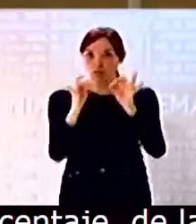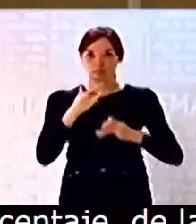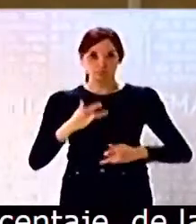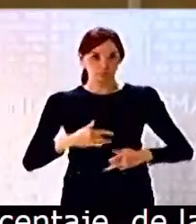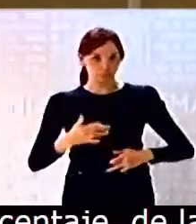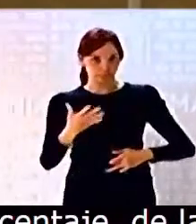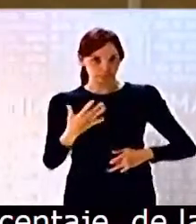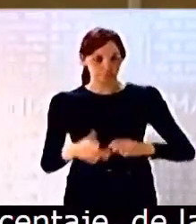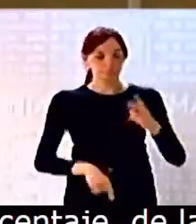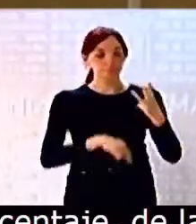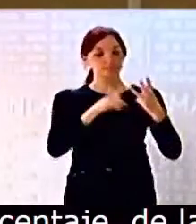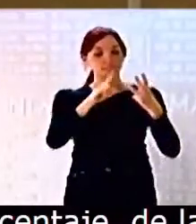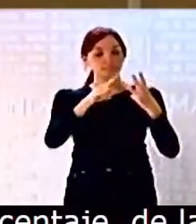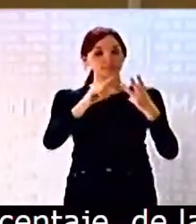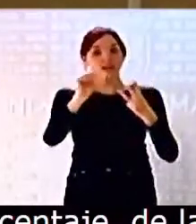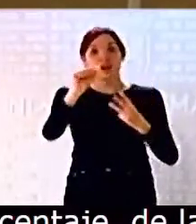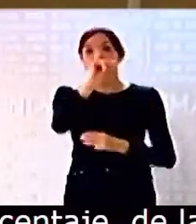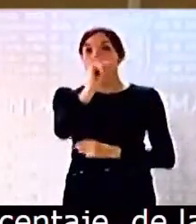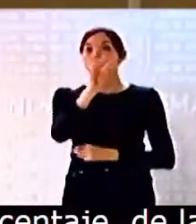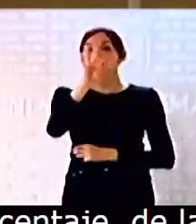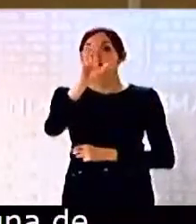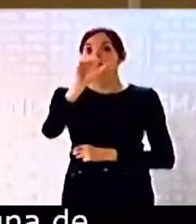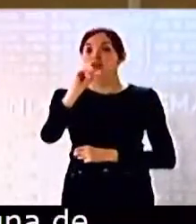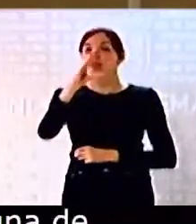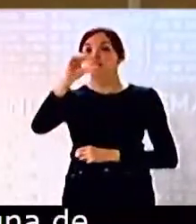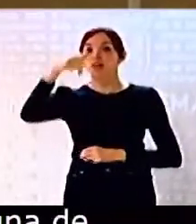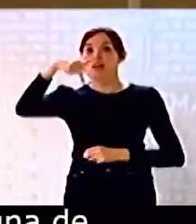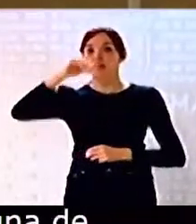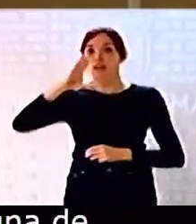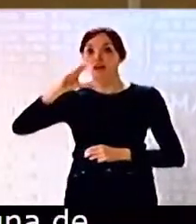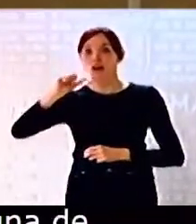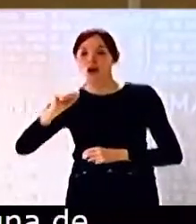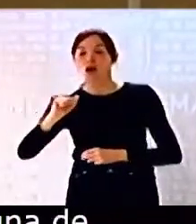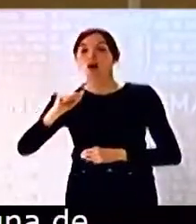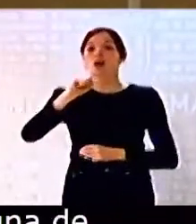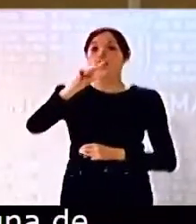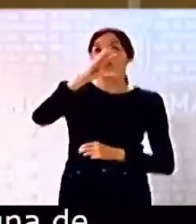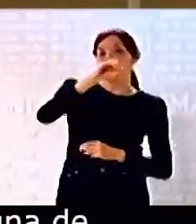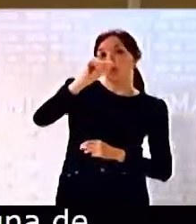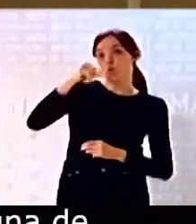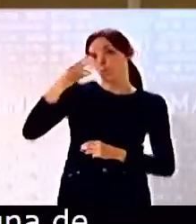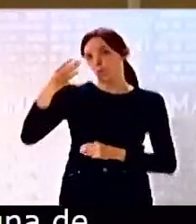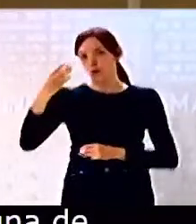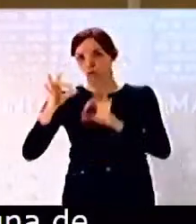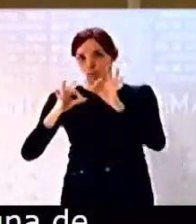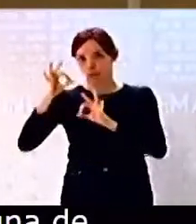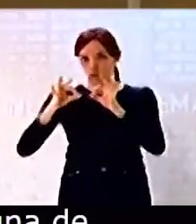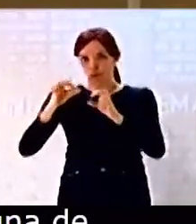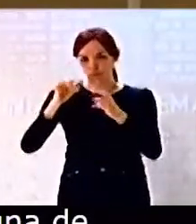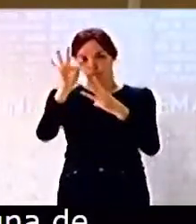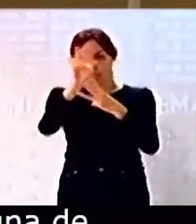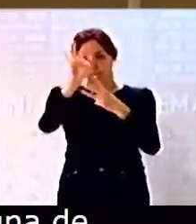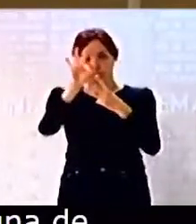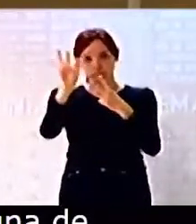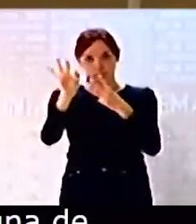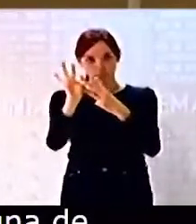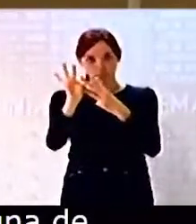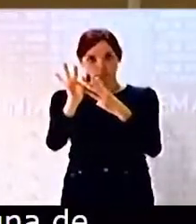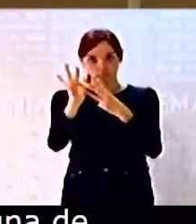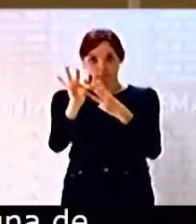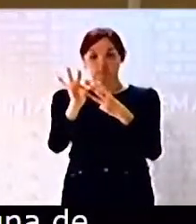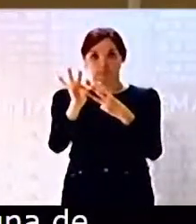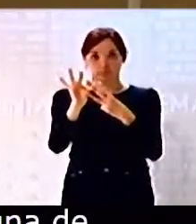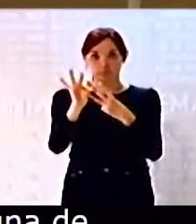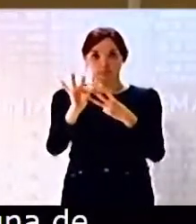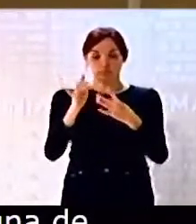de AstraZeneca se ha notificado el 0,40%. Es decir, en orden de